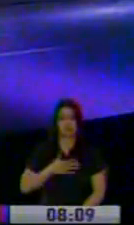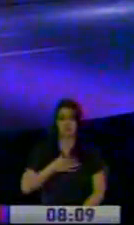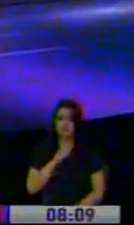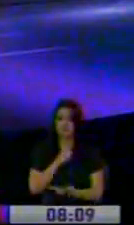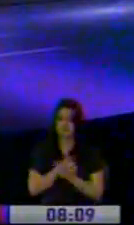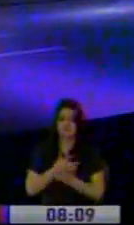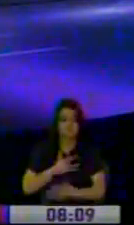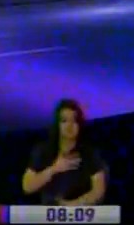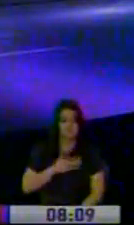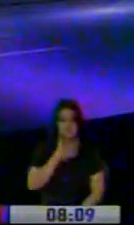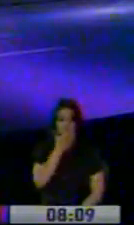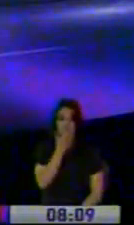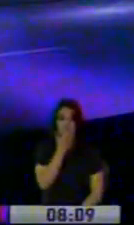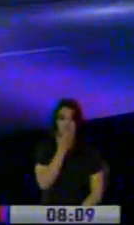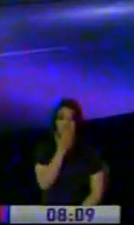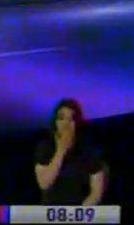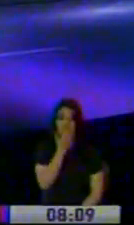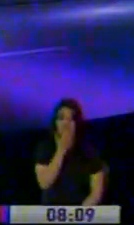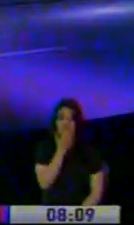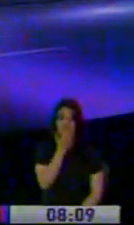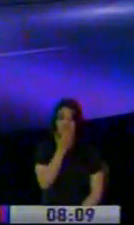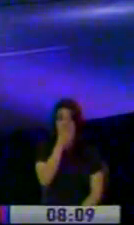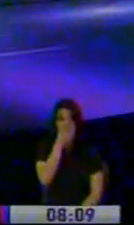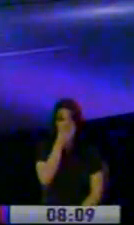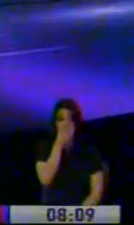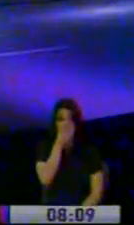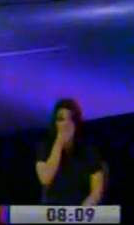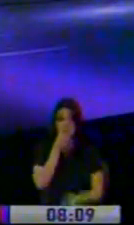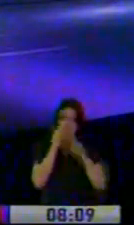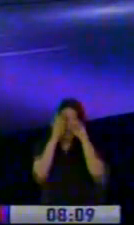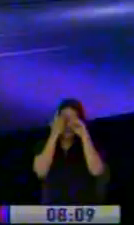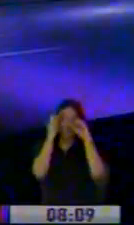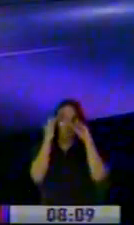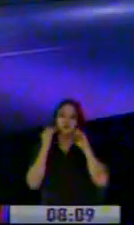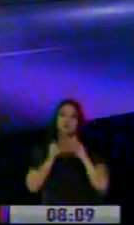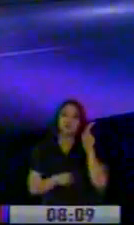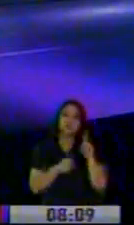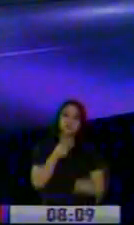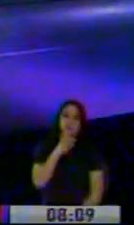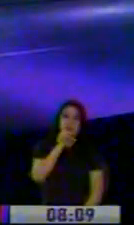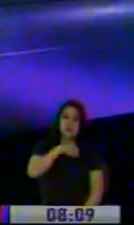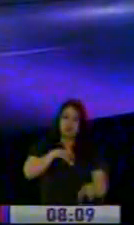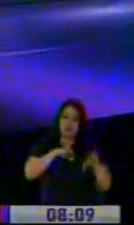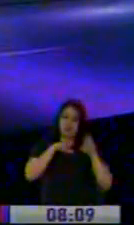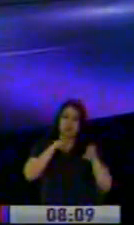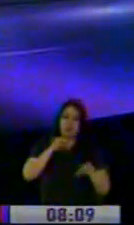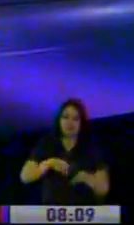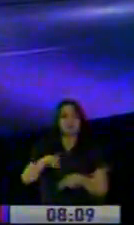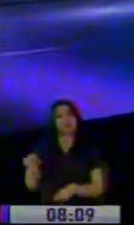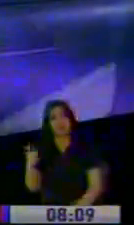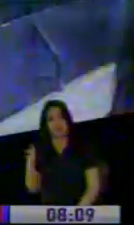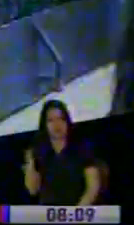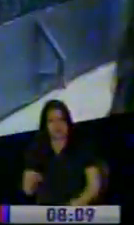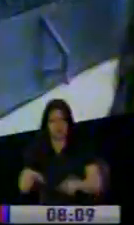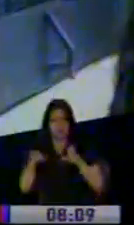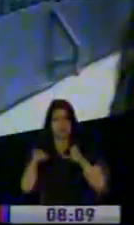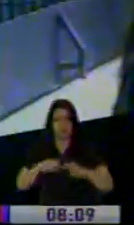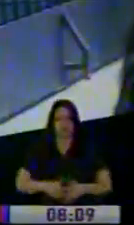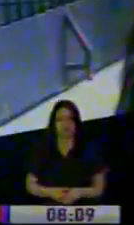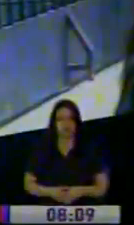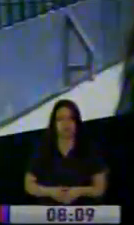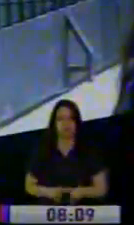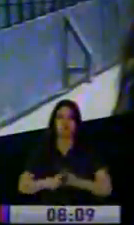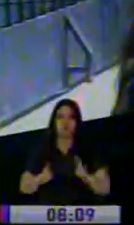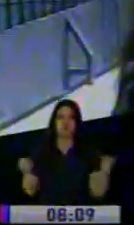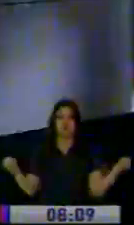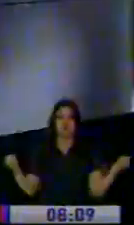qué lamentable esto lo que estamos viendo. De lo que se nota, unos dicen si había permisos, otros no habían permisos. Lo cierto es que en las